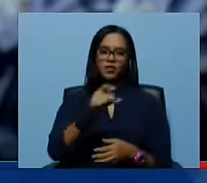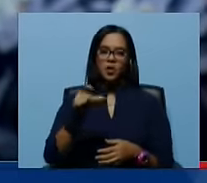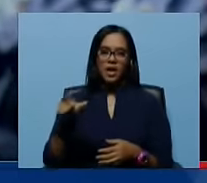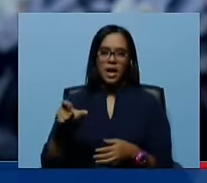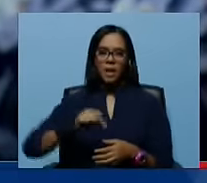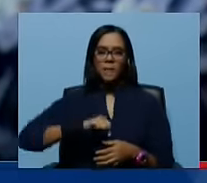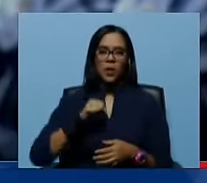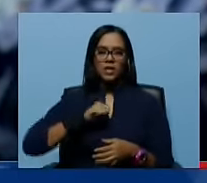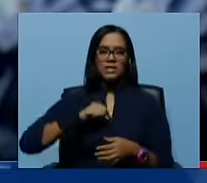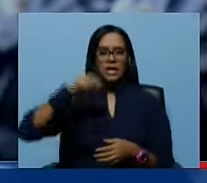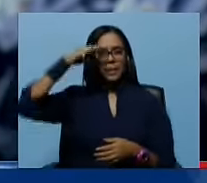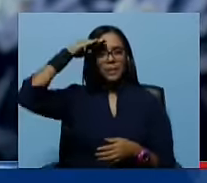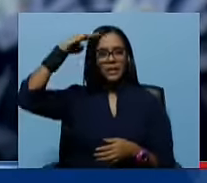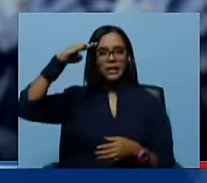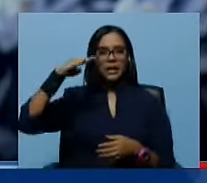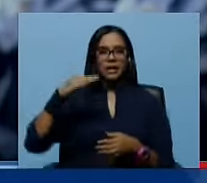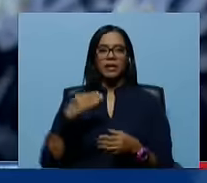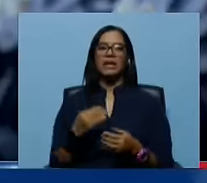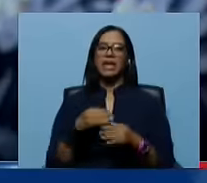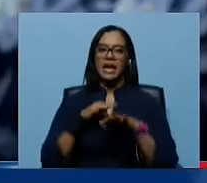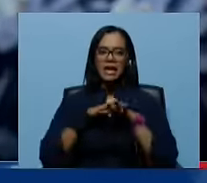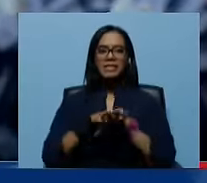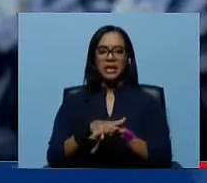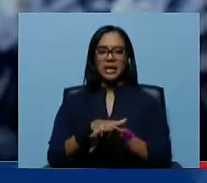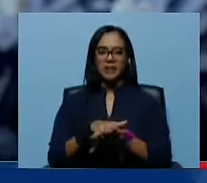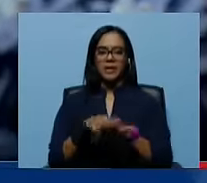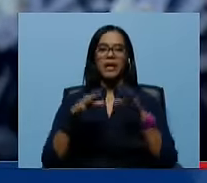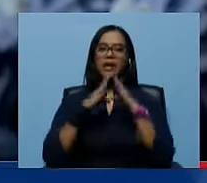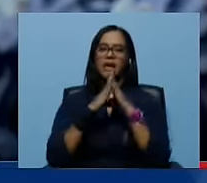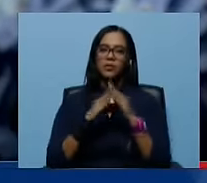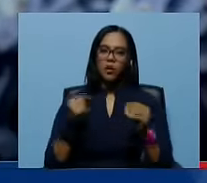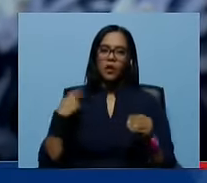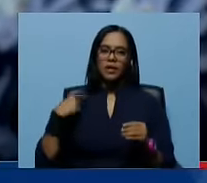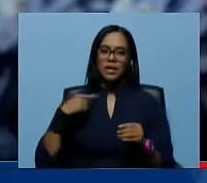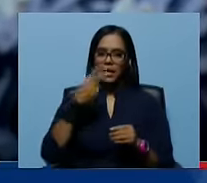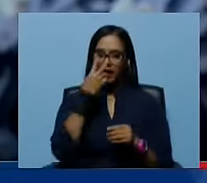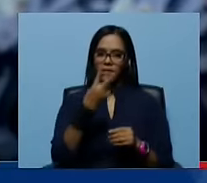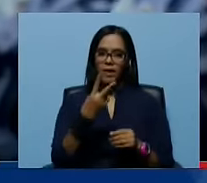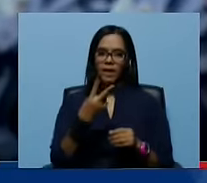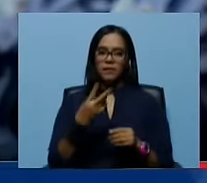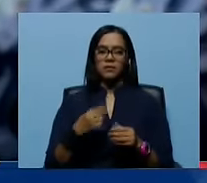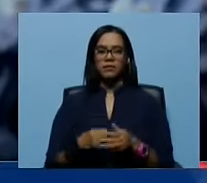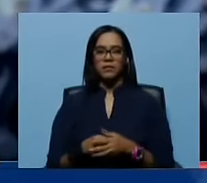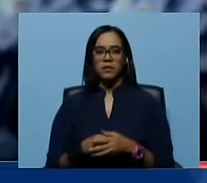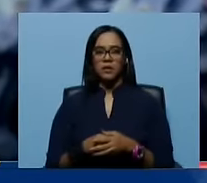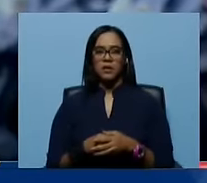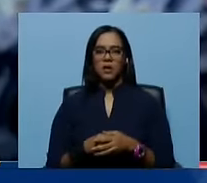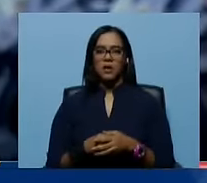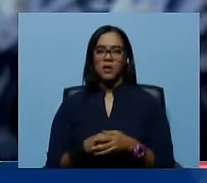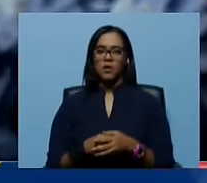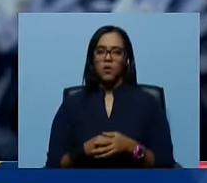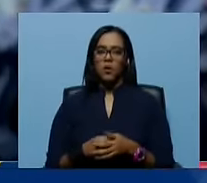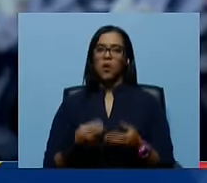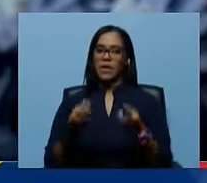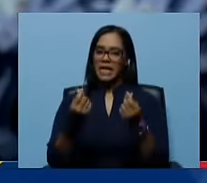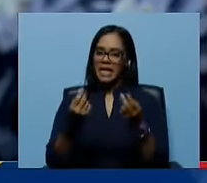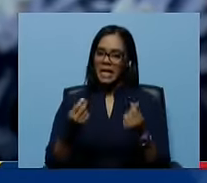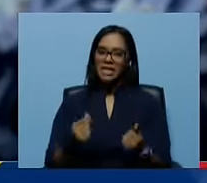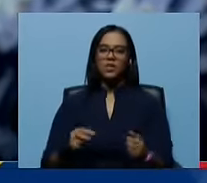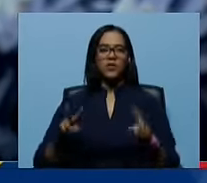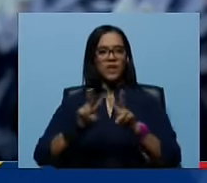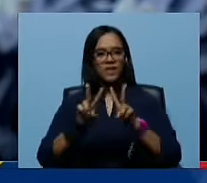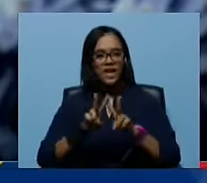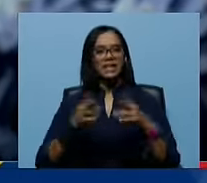y militar integralmente en todo lo que tiene que ver con ingresos, vivienda,